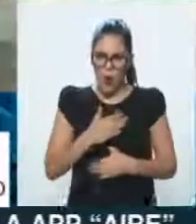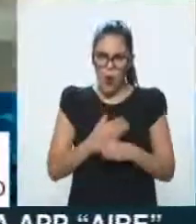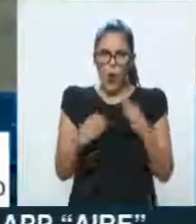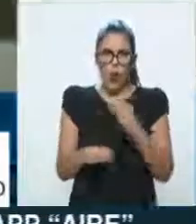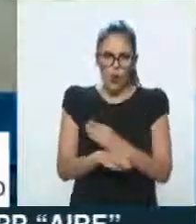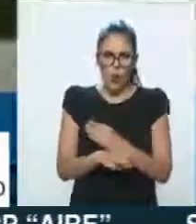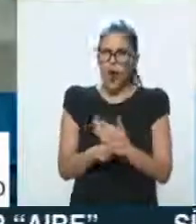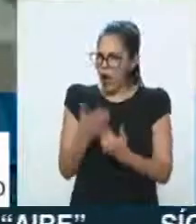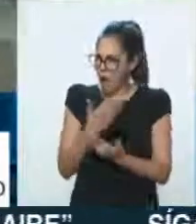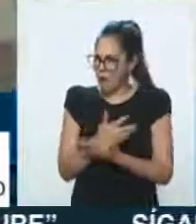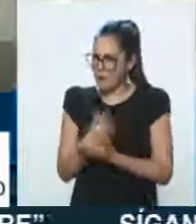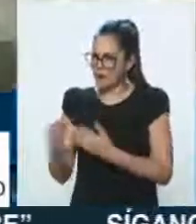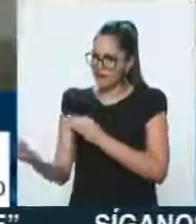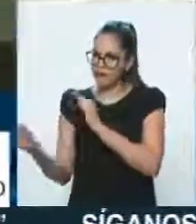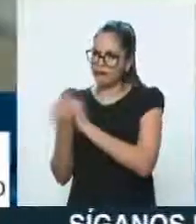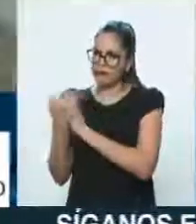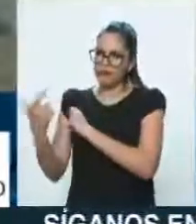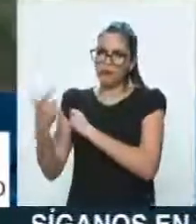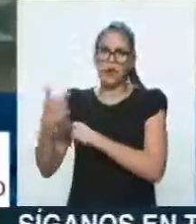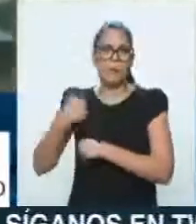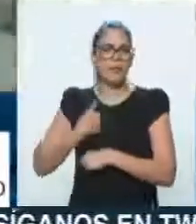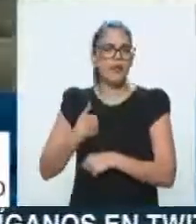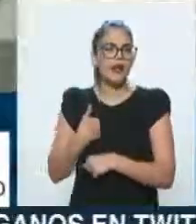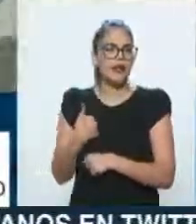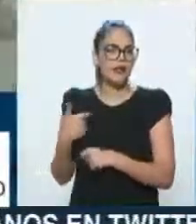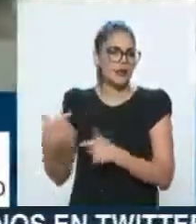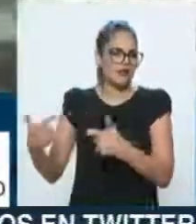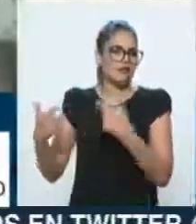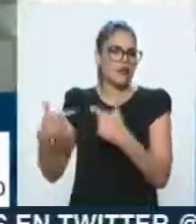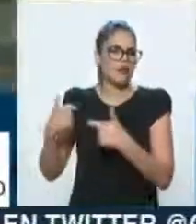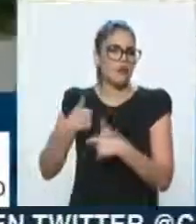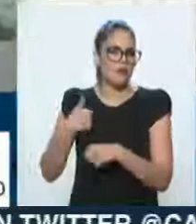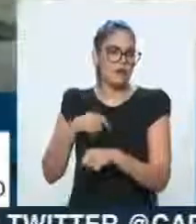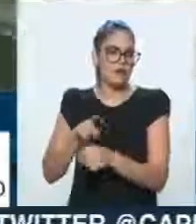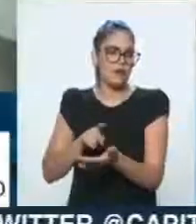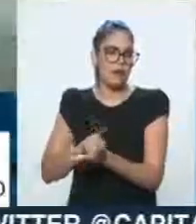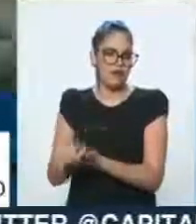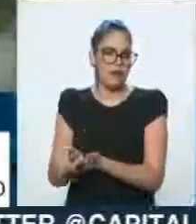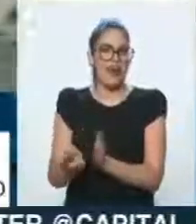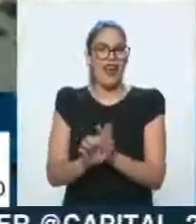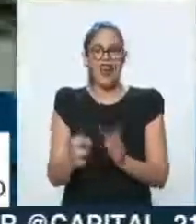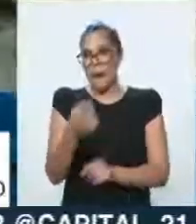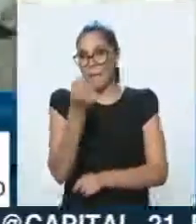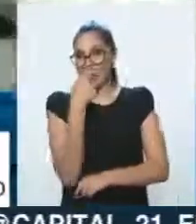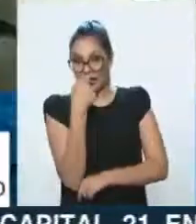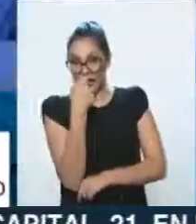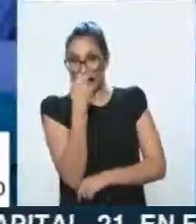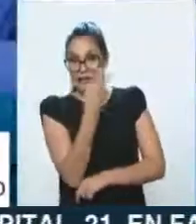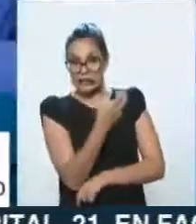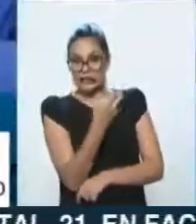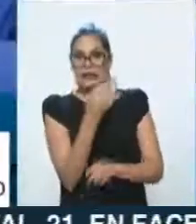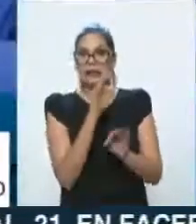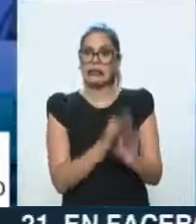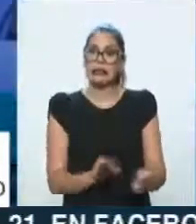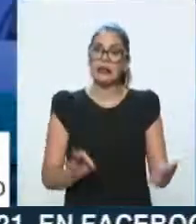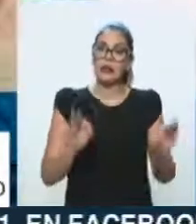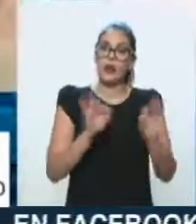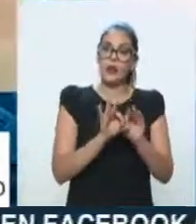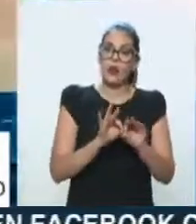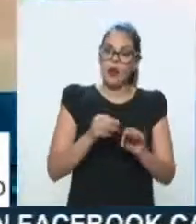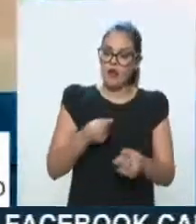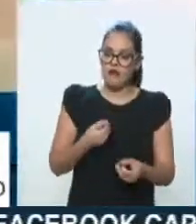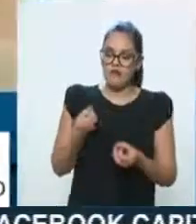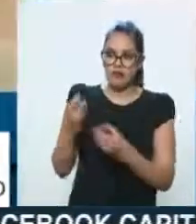tener una protección de sus derechos. En un sector muy específico como el farmacéutico, se establece un balance muy importante en